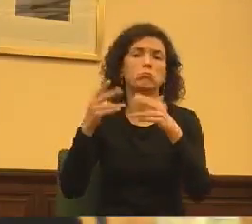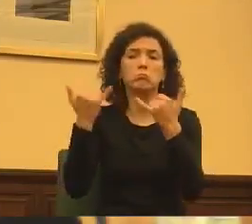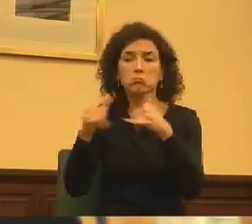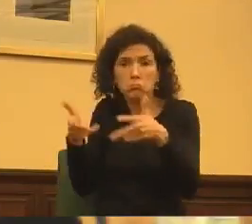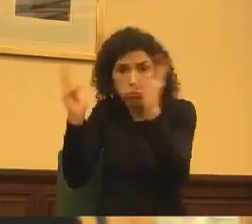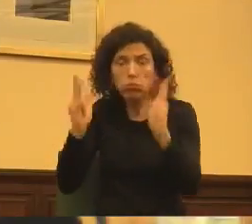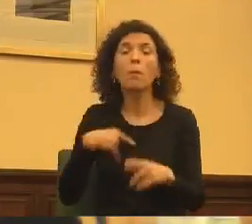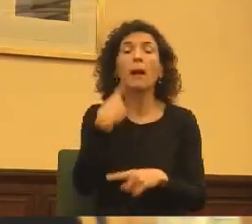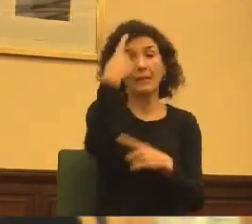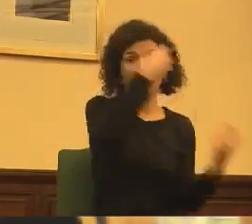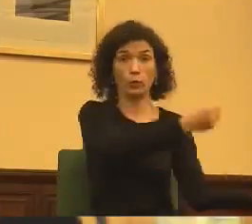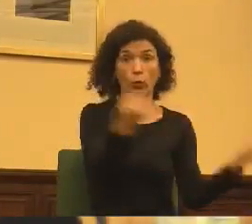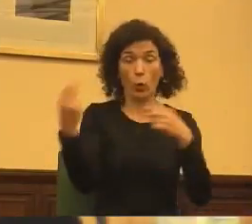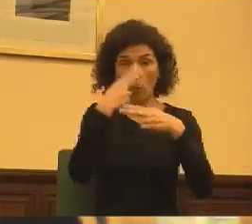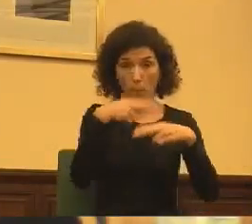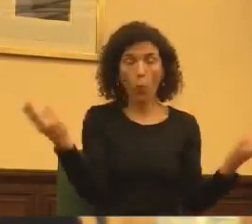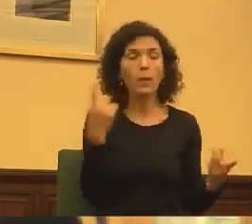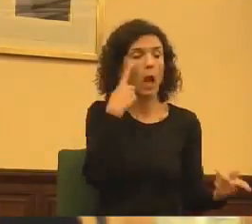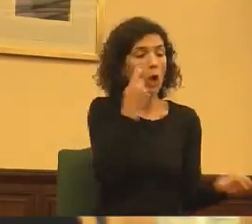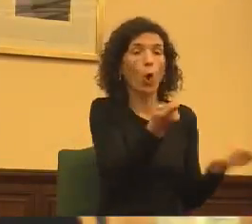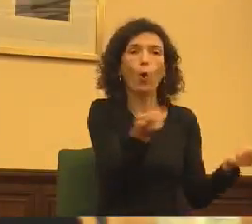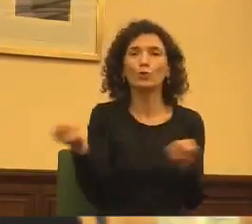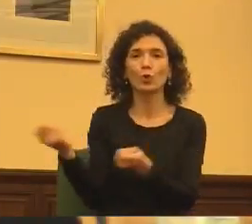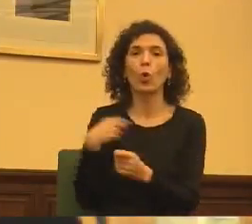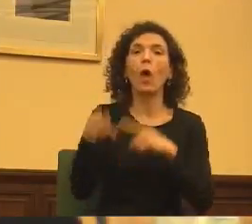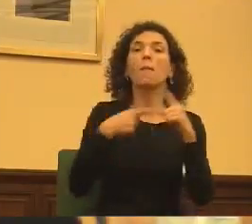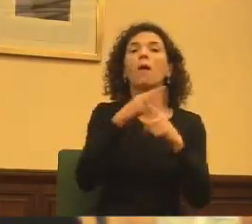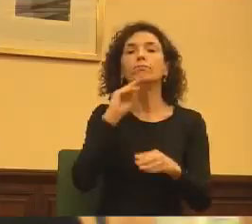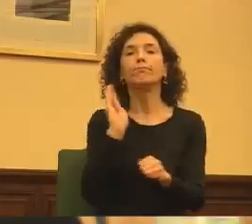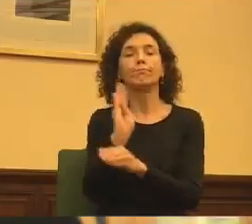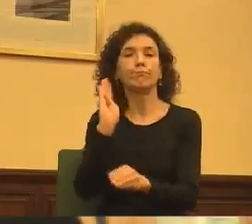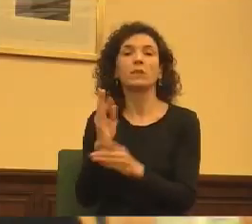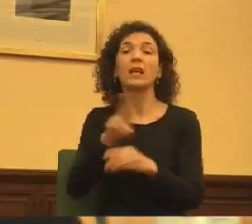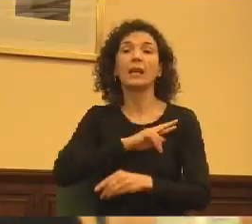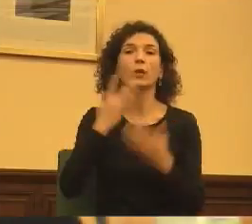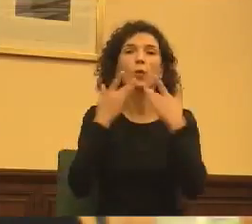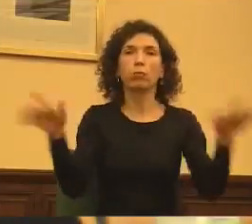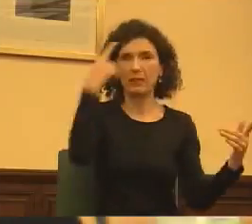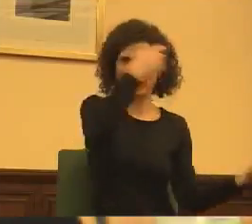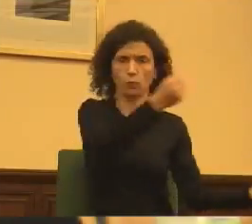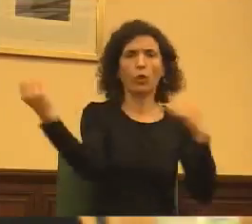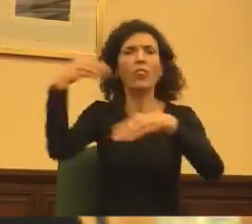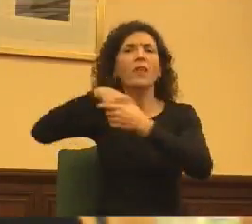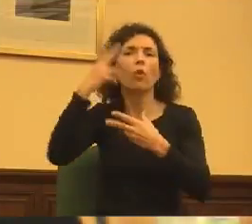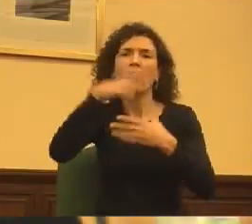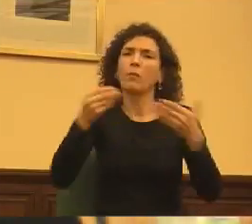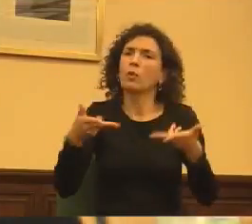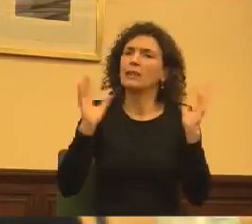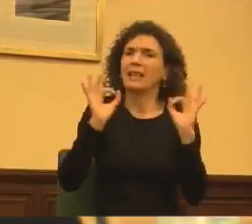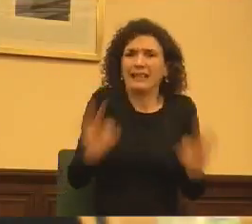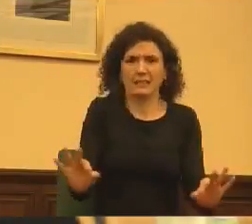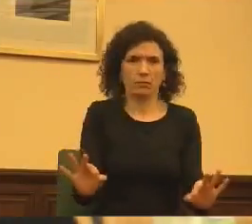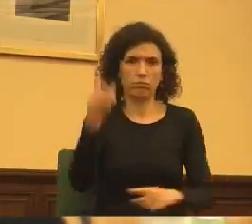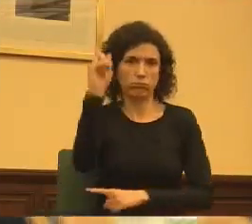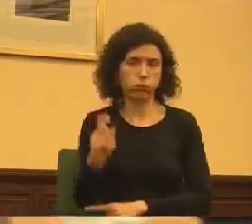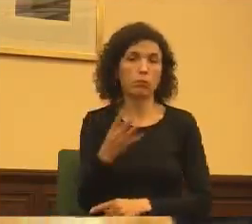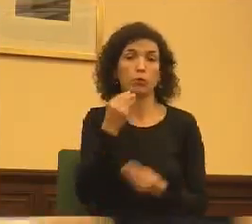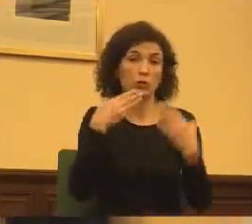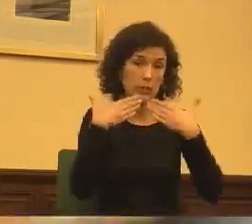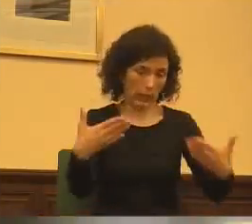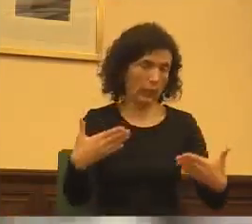una institución pública que vigila y preserva la laicidad de las instituciones democráticas. Muchas gracias.